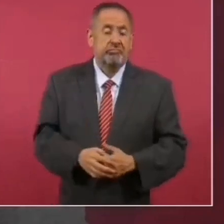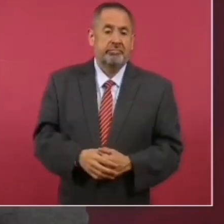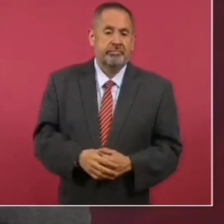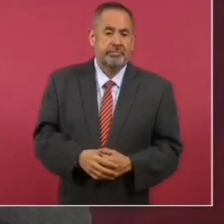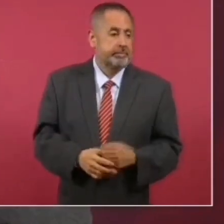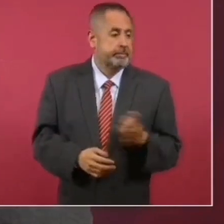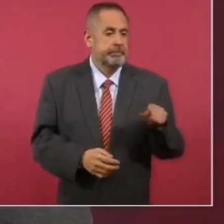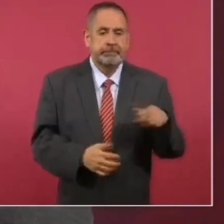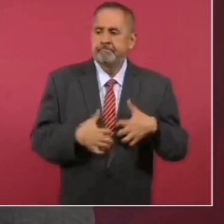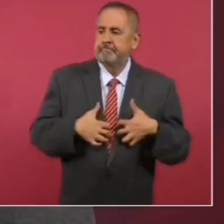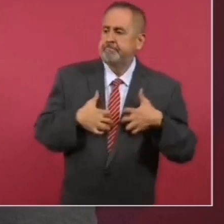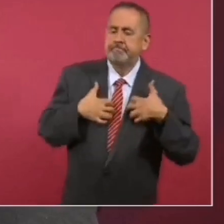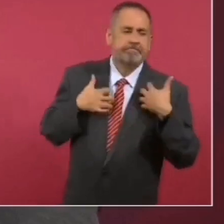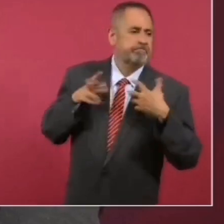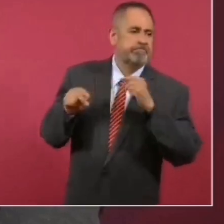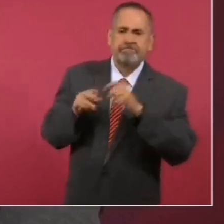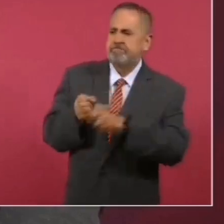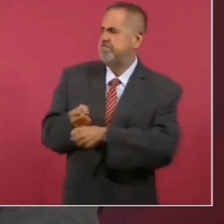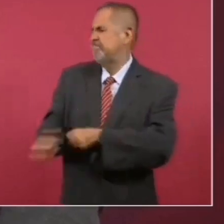Por eso,